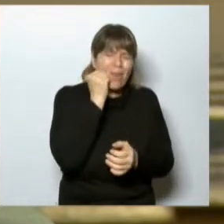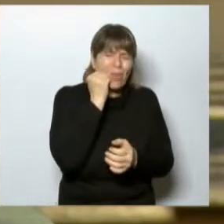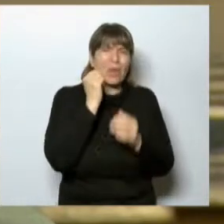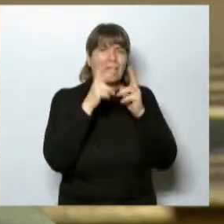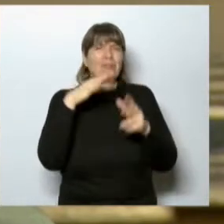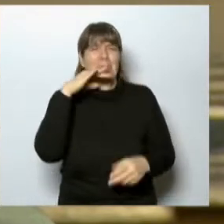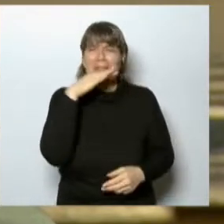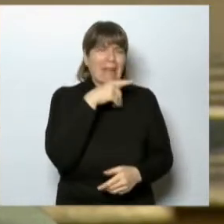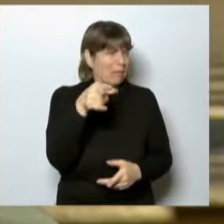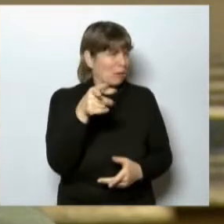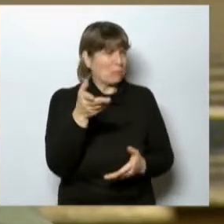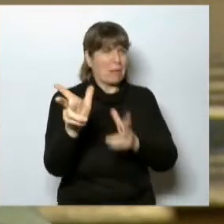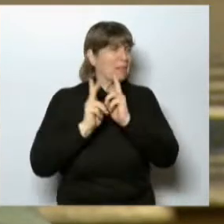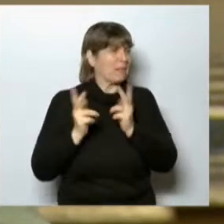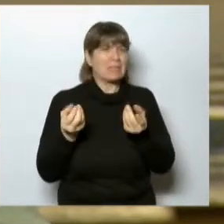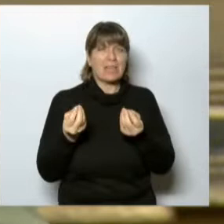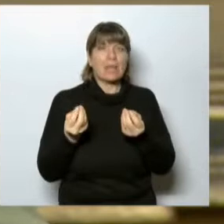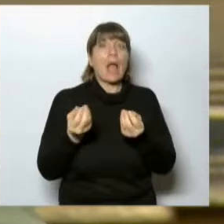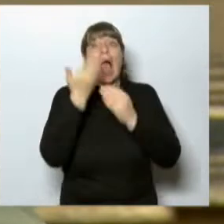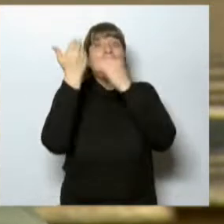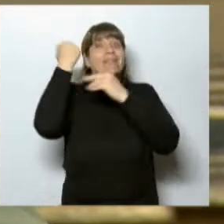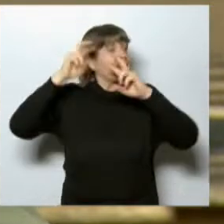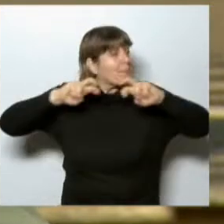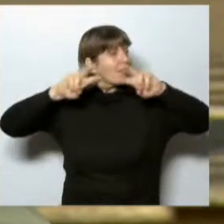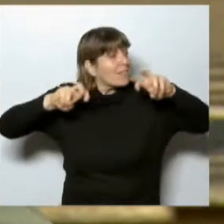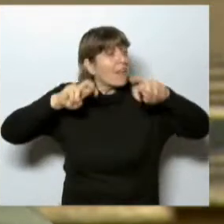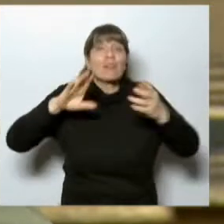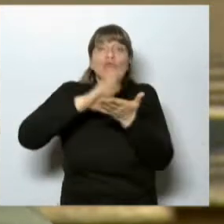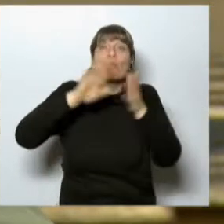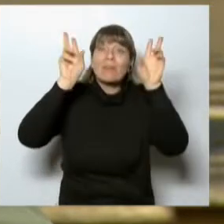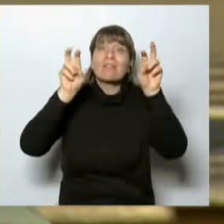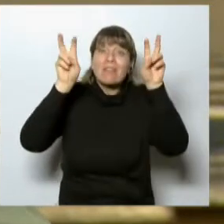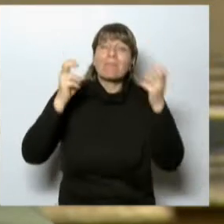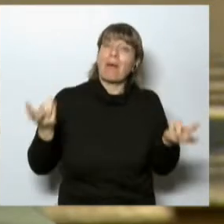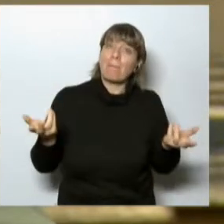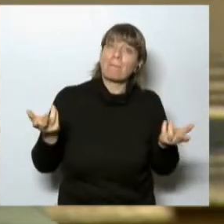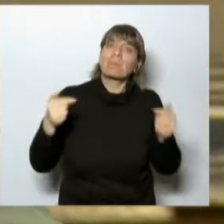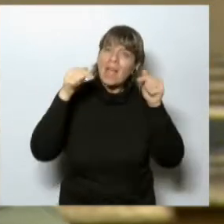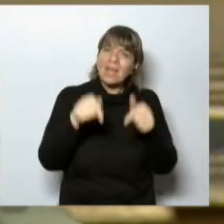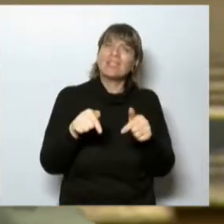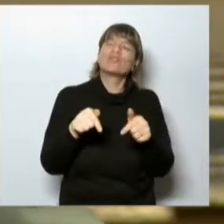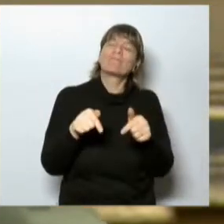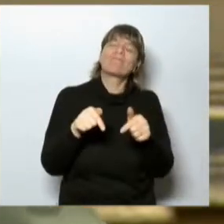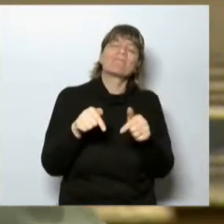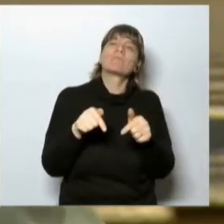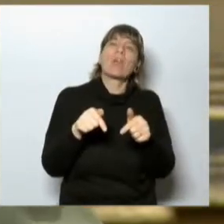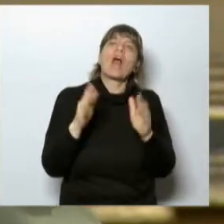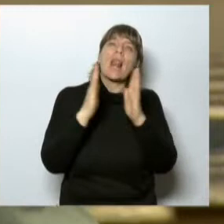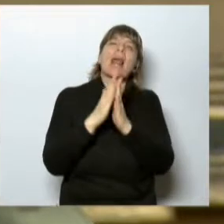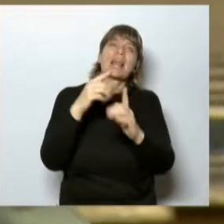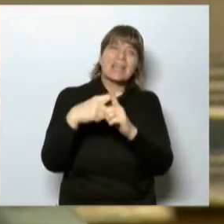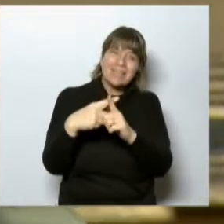no se entiende sin investigar previamente, cuando eso se da, quiere decir que la